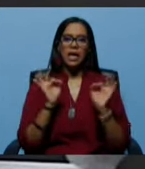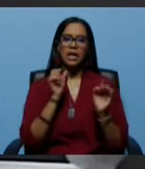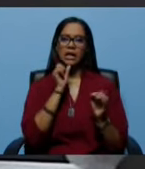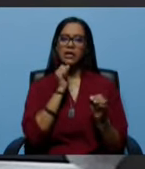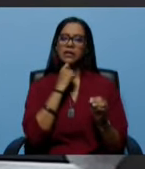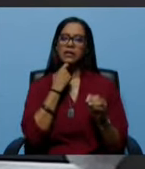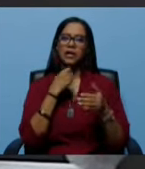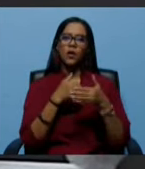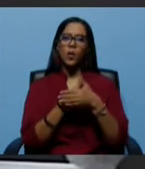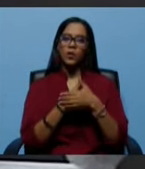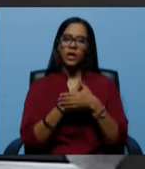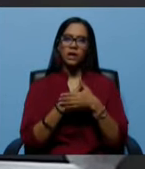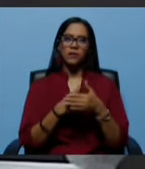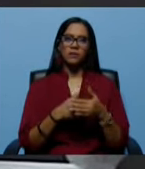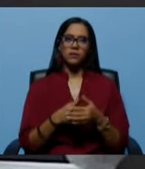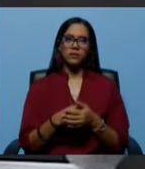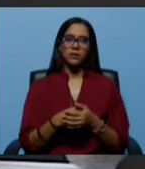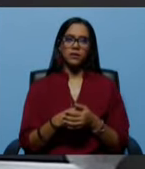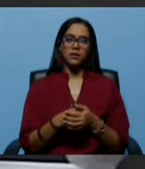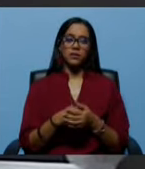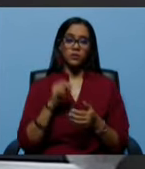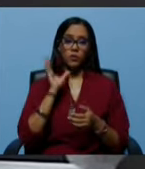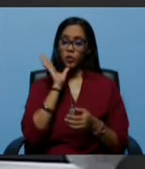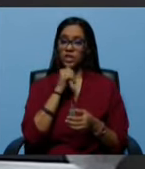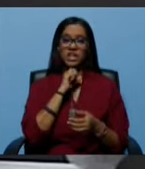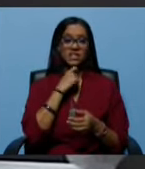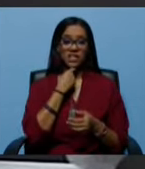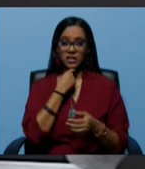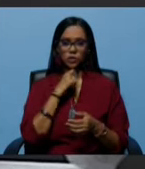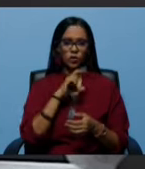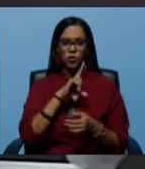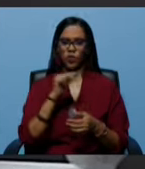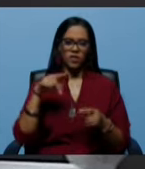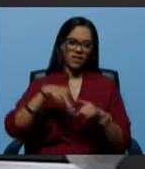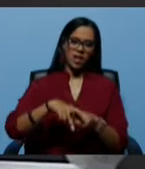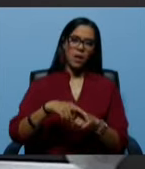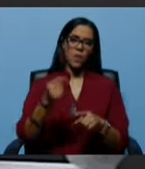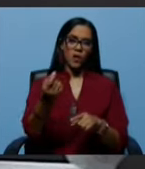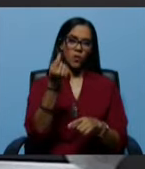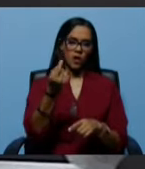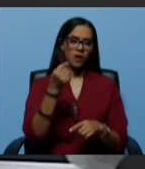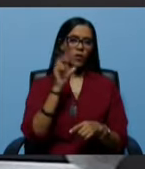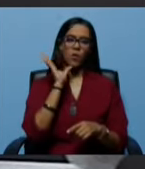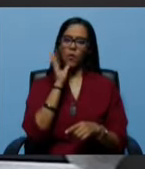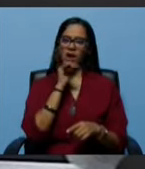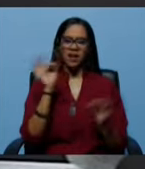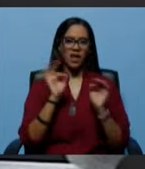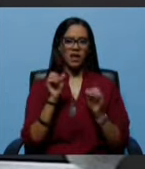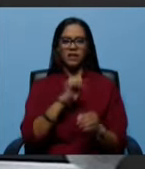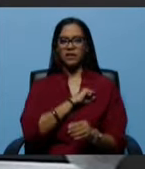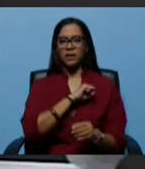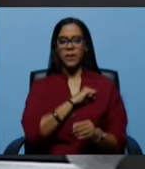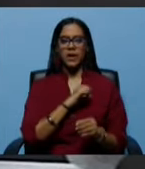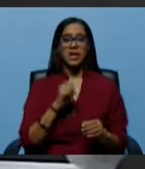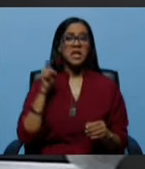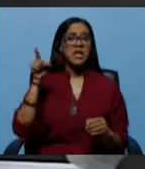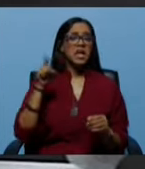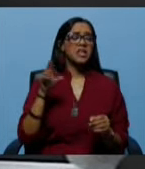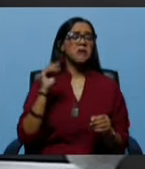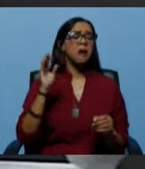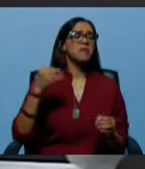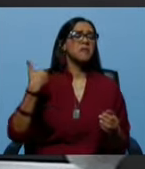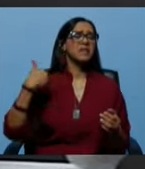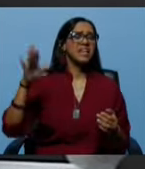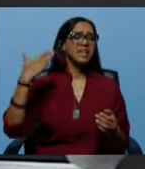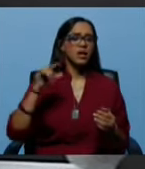Si usted no tiene rabo de paja, no lo aprietan por ningún lado. No tiene nada que temer. Que ellos lancen lo que